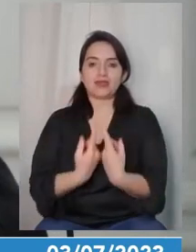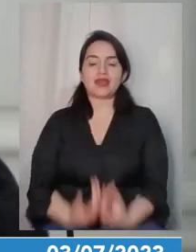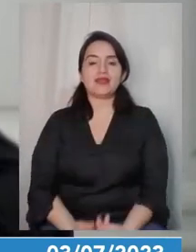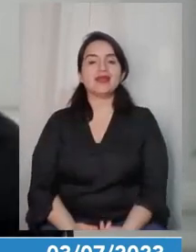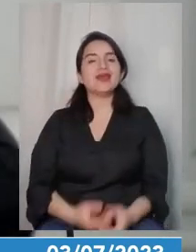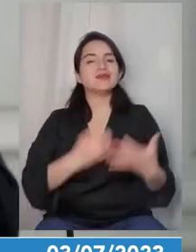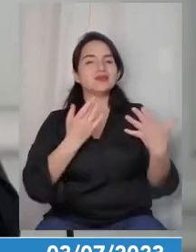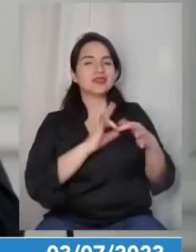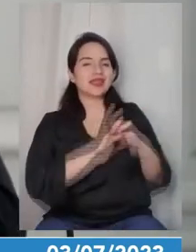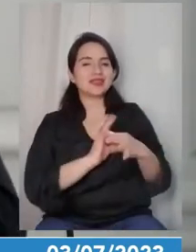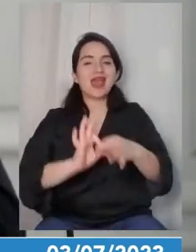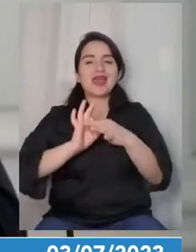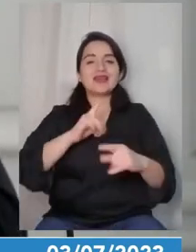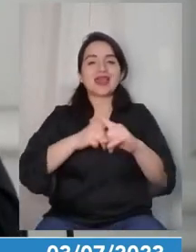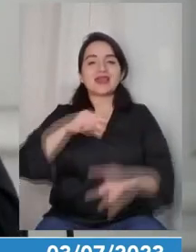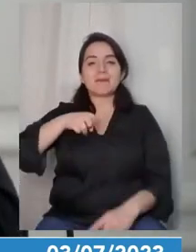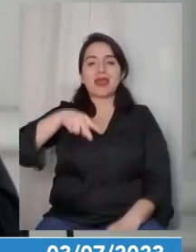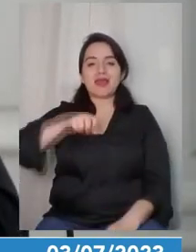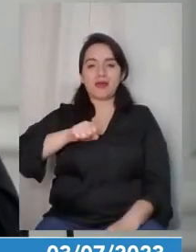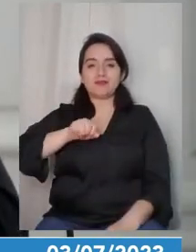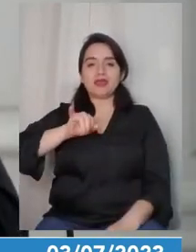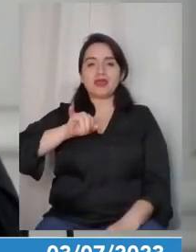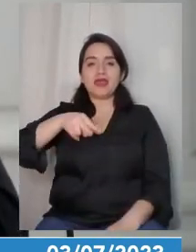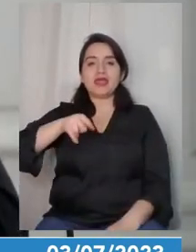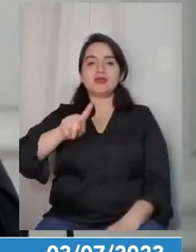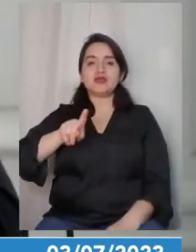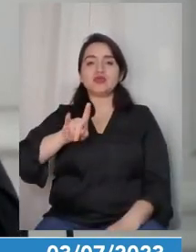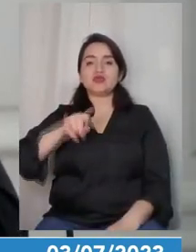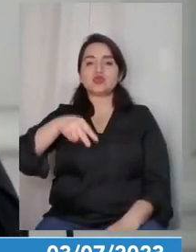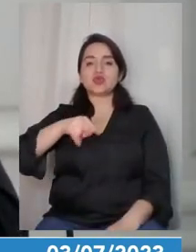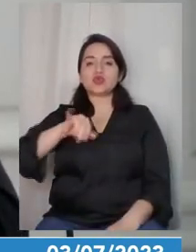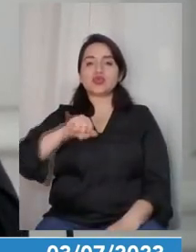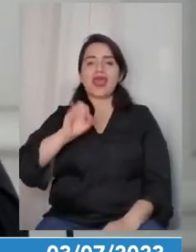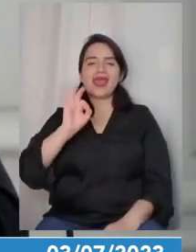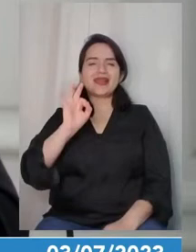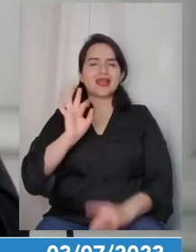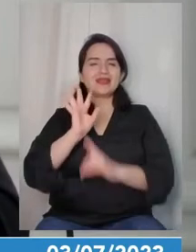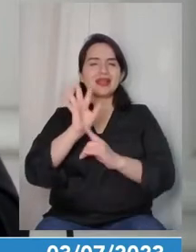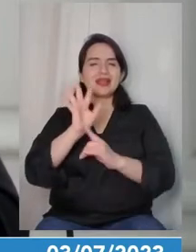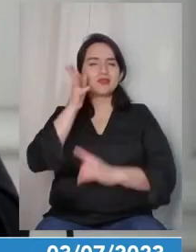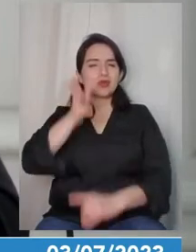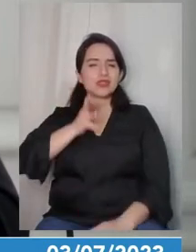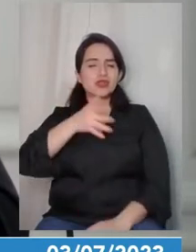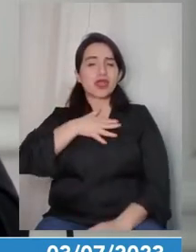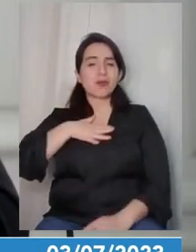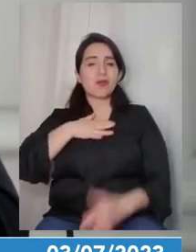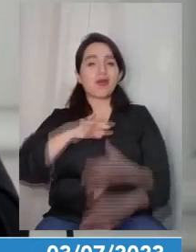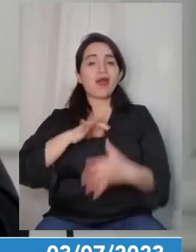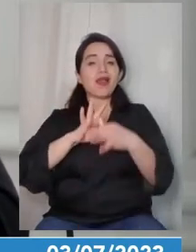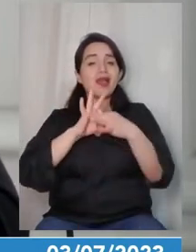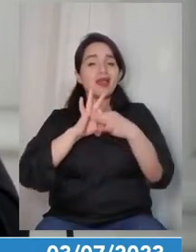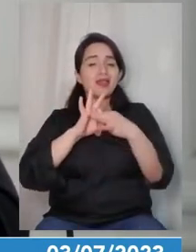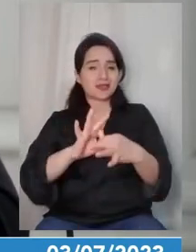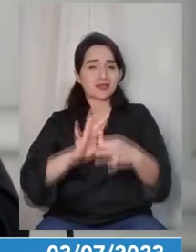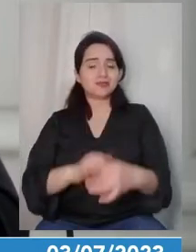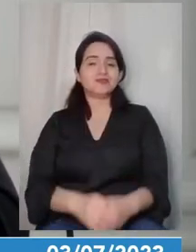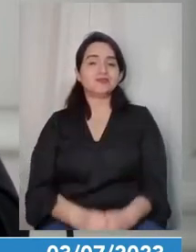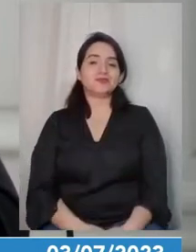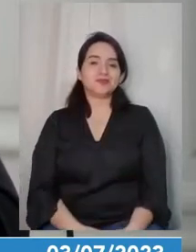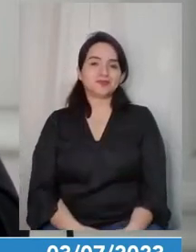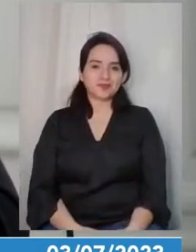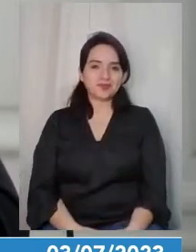Insunza. La verdad, excelente exposición. Queremos agradecer. Y vamos a tener el